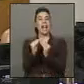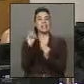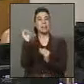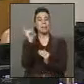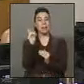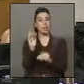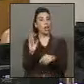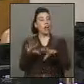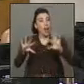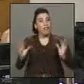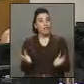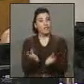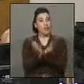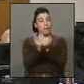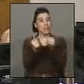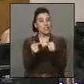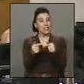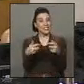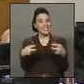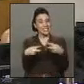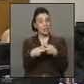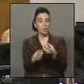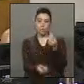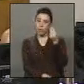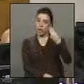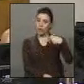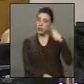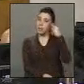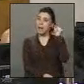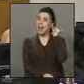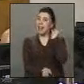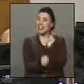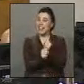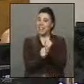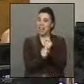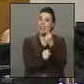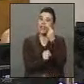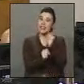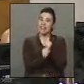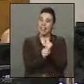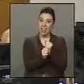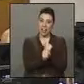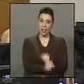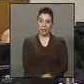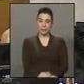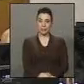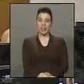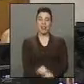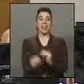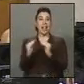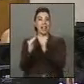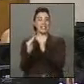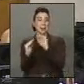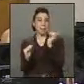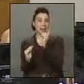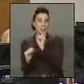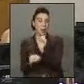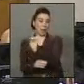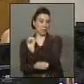de este sindicato es una buena noticia para las trabajadoras y los trabajadores de este rubro.